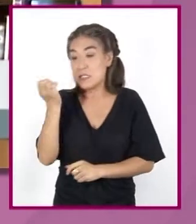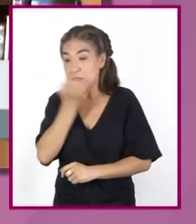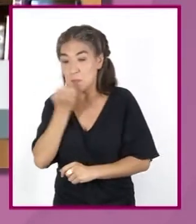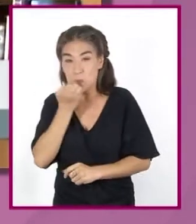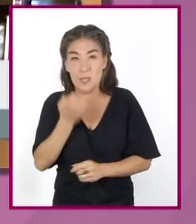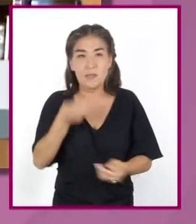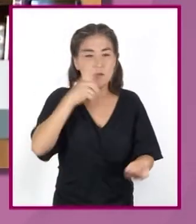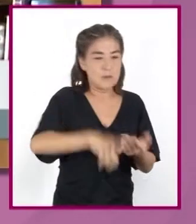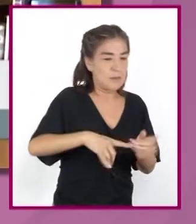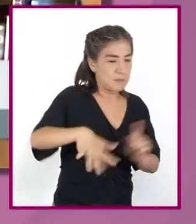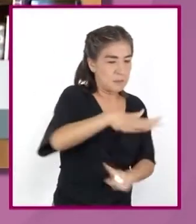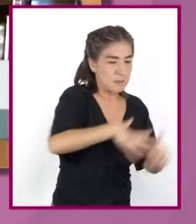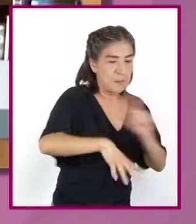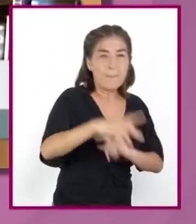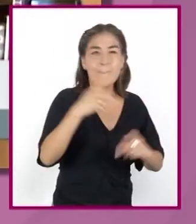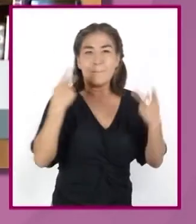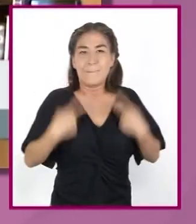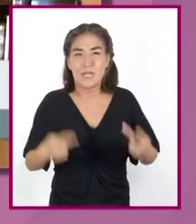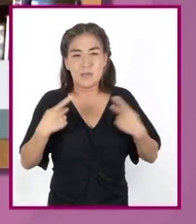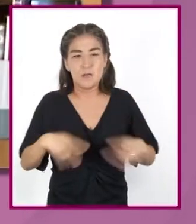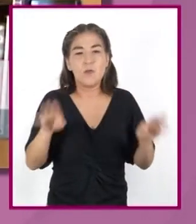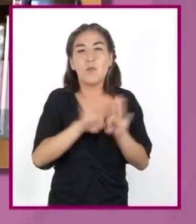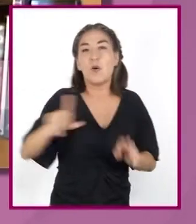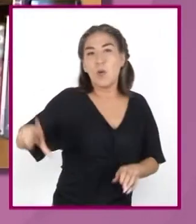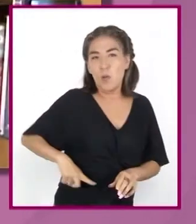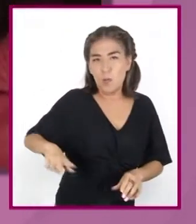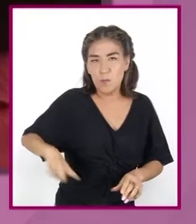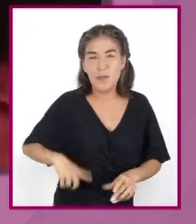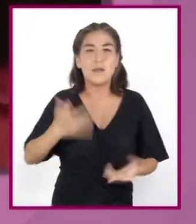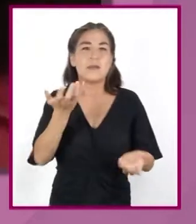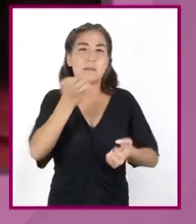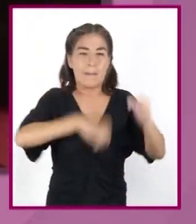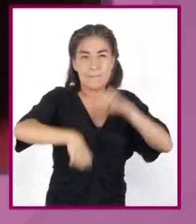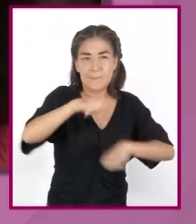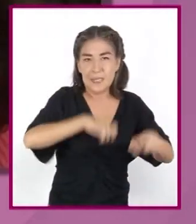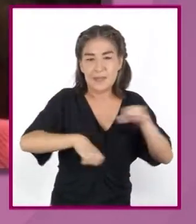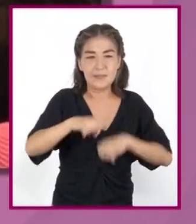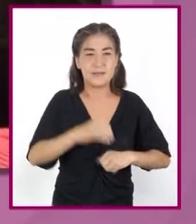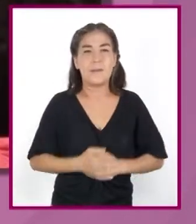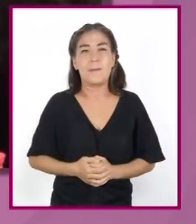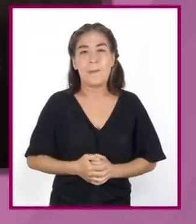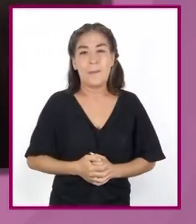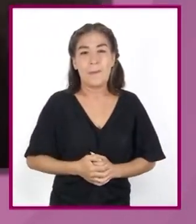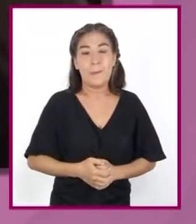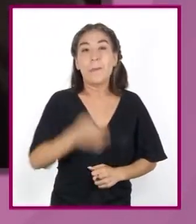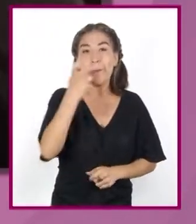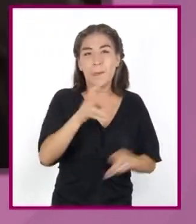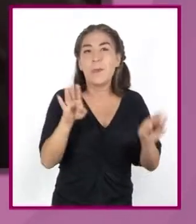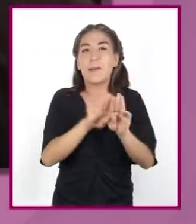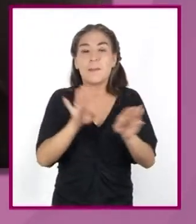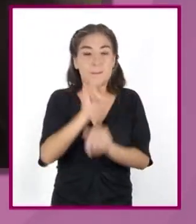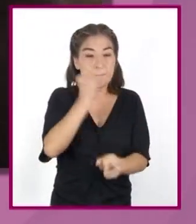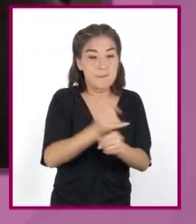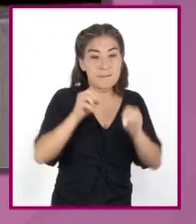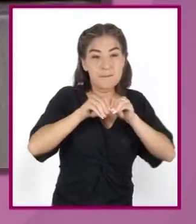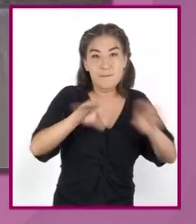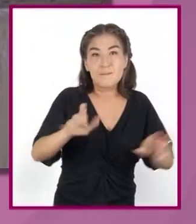y la sociedad y también el sector gubernamental, el sector empresarial, y siempre dando la